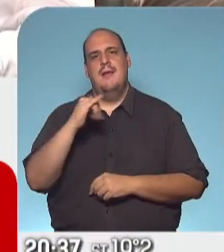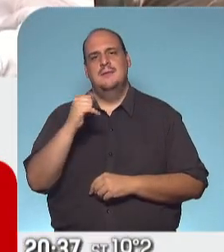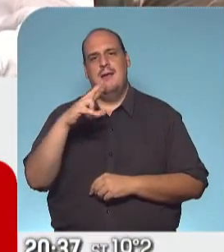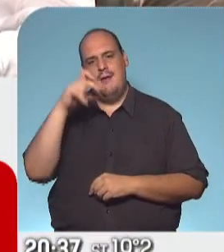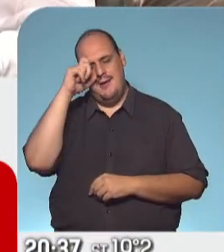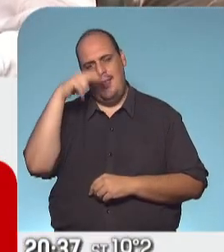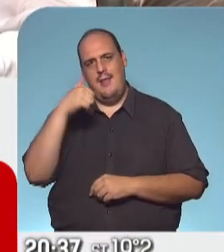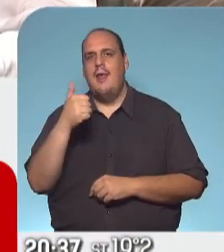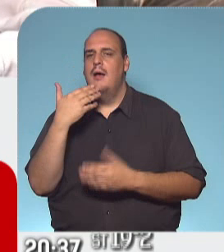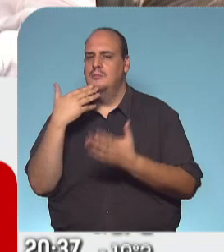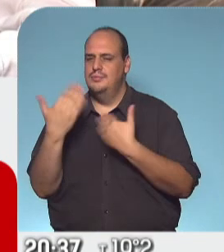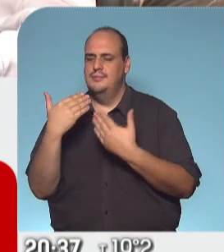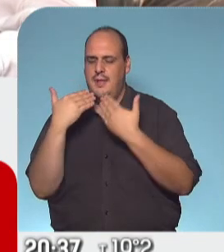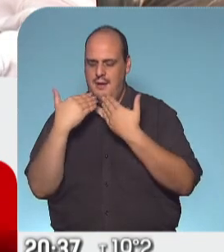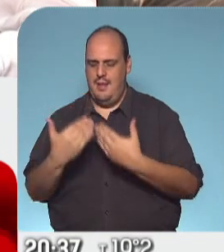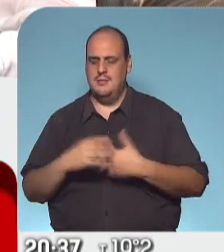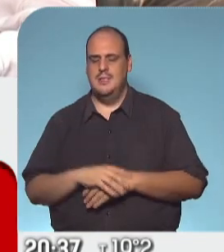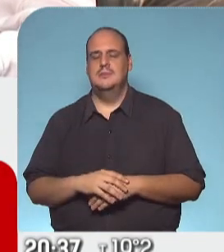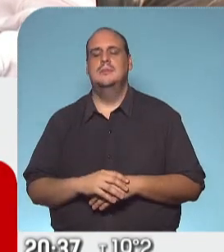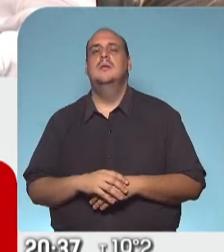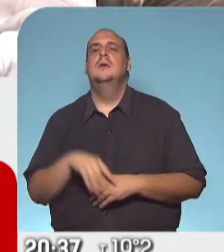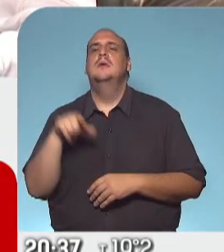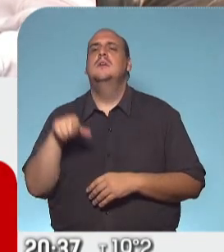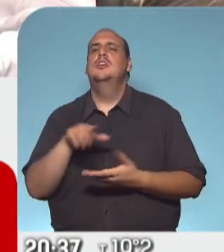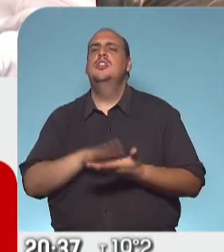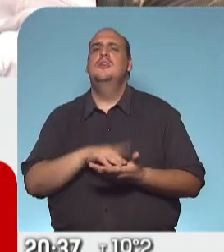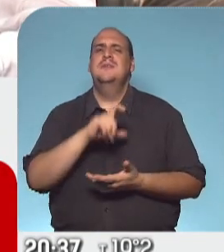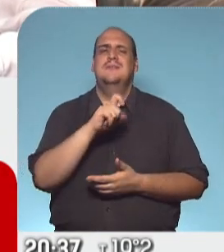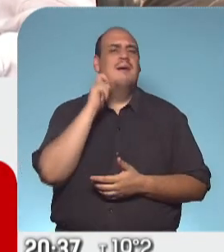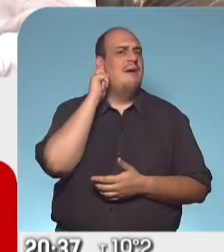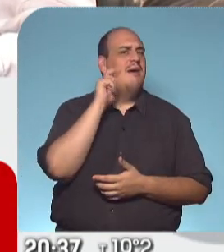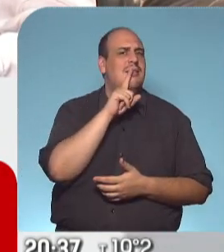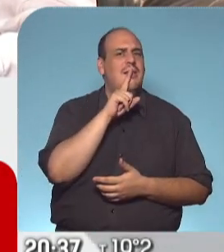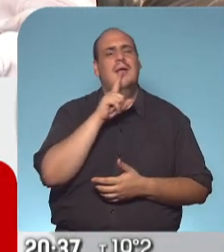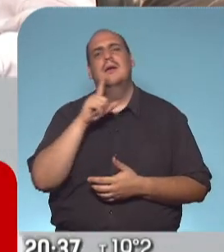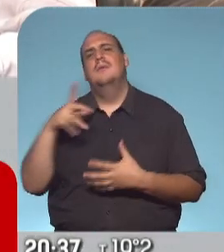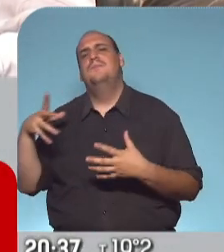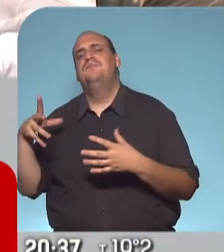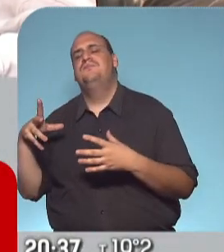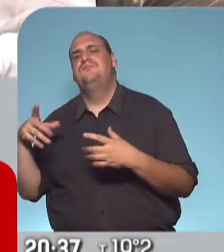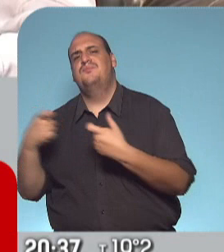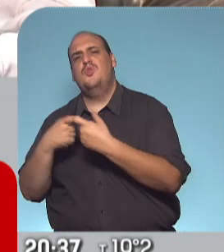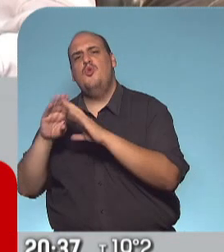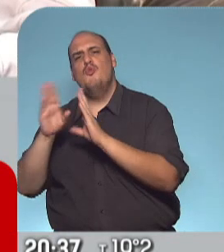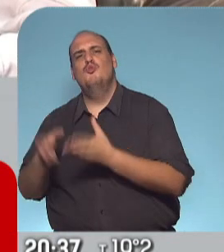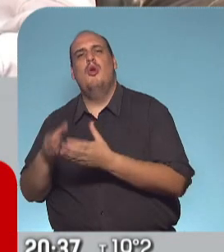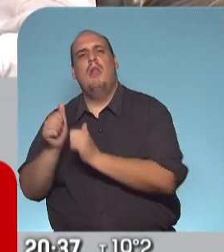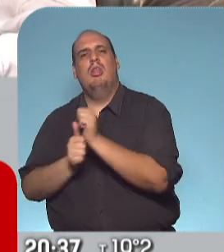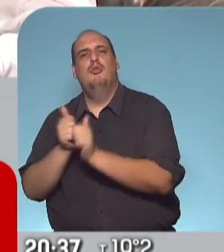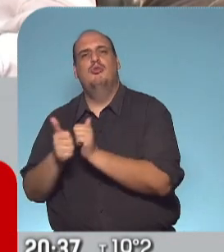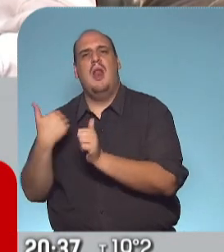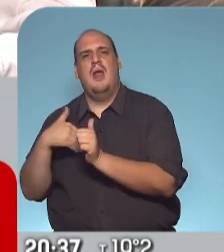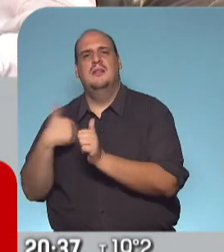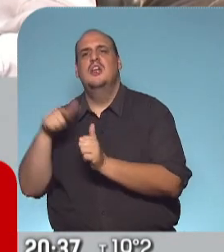comunicación. Quería preguntarle sobre el acuerdo de hoy entre la CGT y la Unión Industrial Argentina sobre la reducción salarial